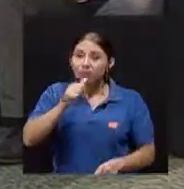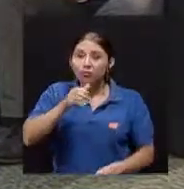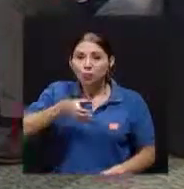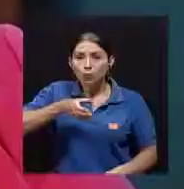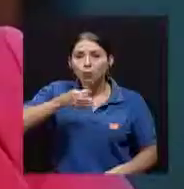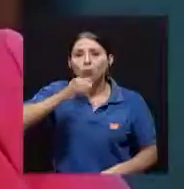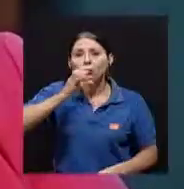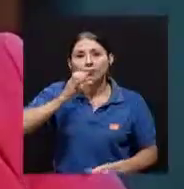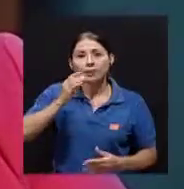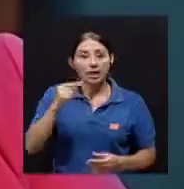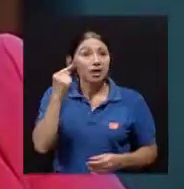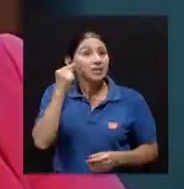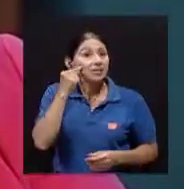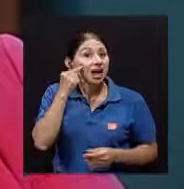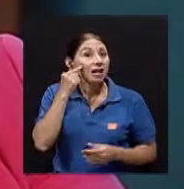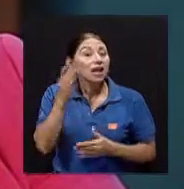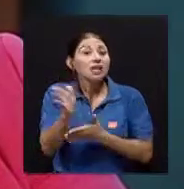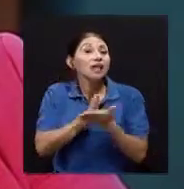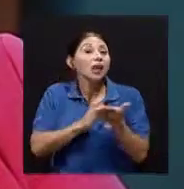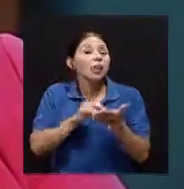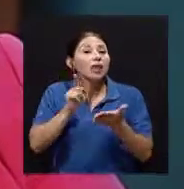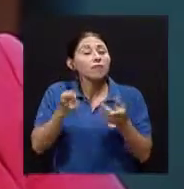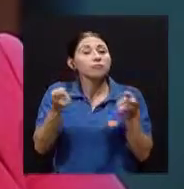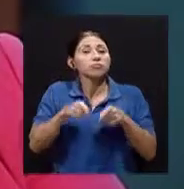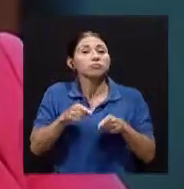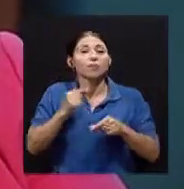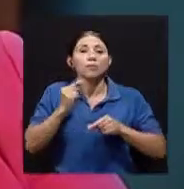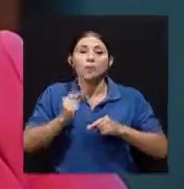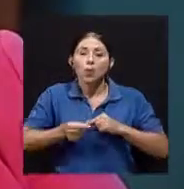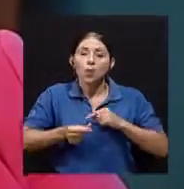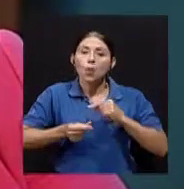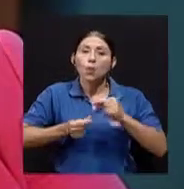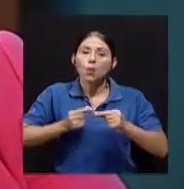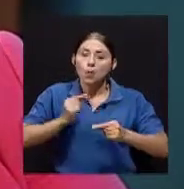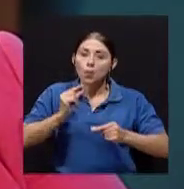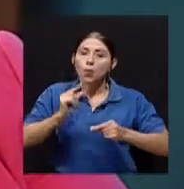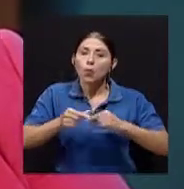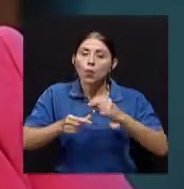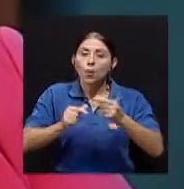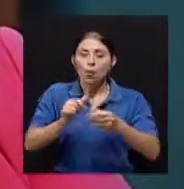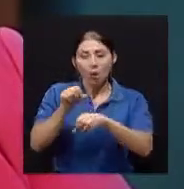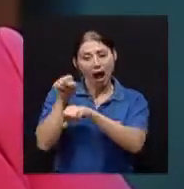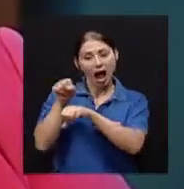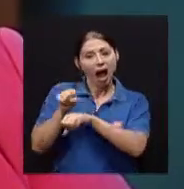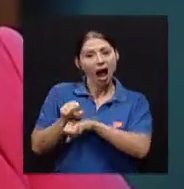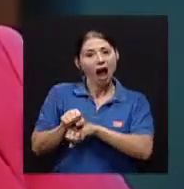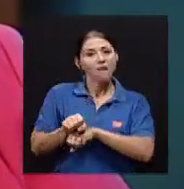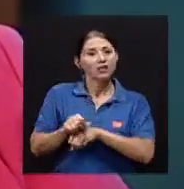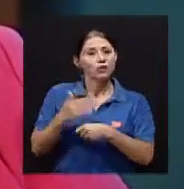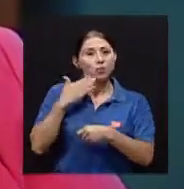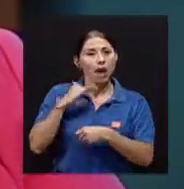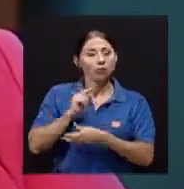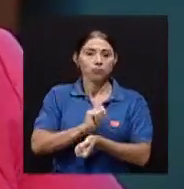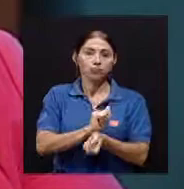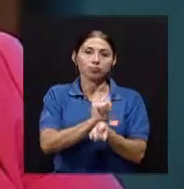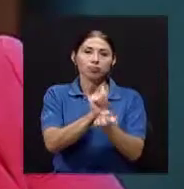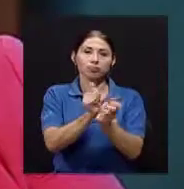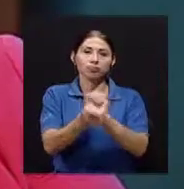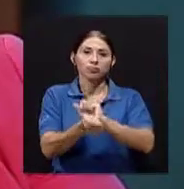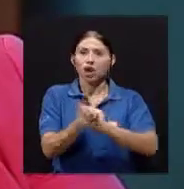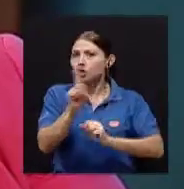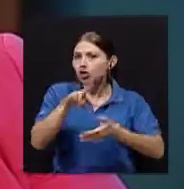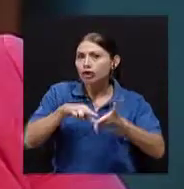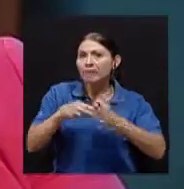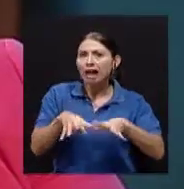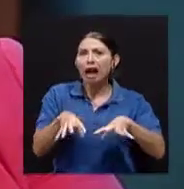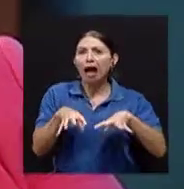¿verdad? Y pensar que es algo progresivo, ¿verdad? Es algo de ir cambiando hábitos poco a poco, de que tampoco tiene que ser algo de estrés ni un